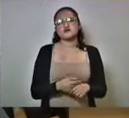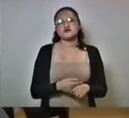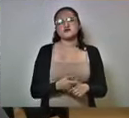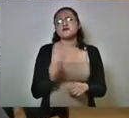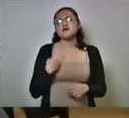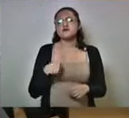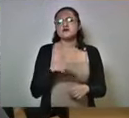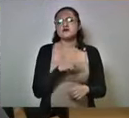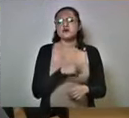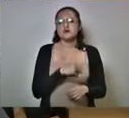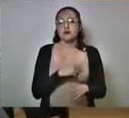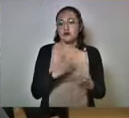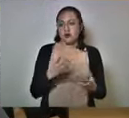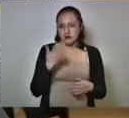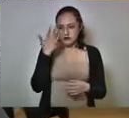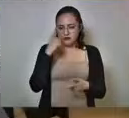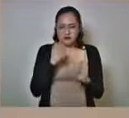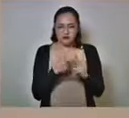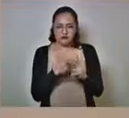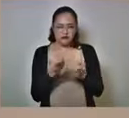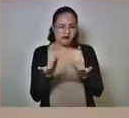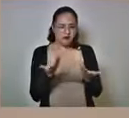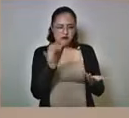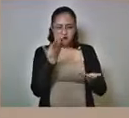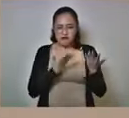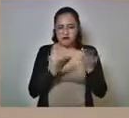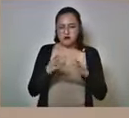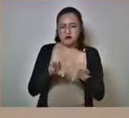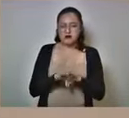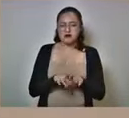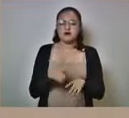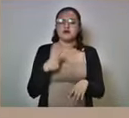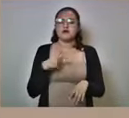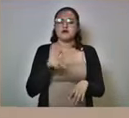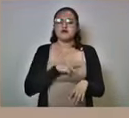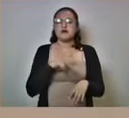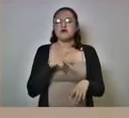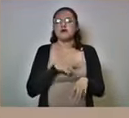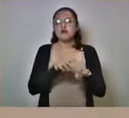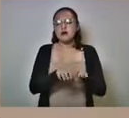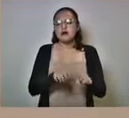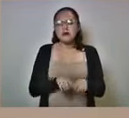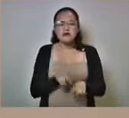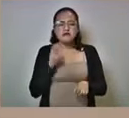Nosotros, sin ser matemáticos, tenemos nuestro propio equipo de deliberación.